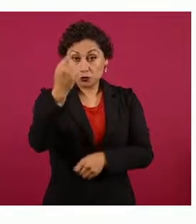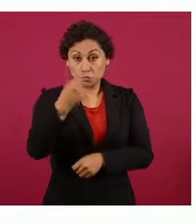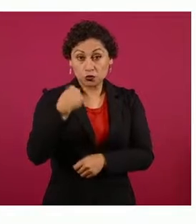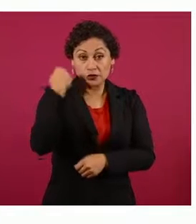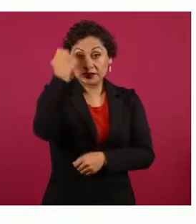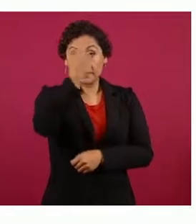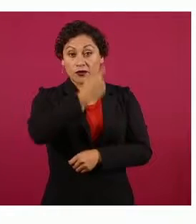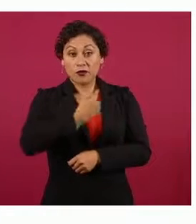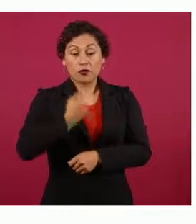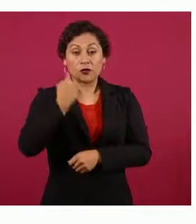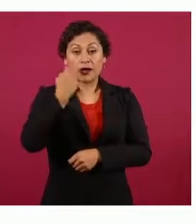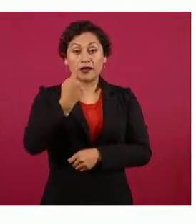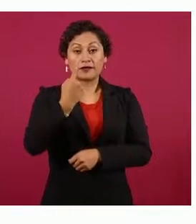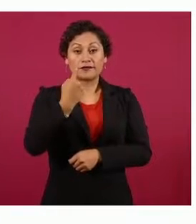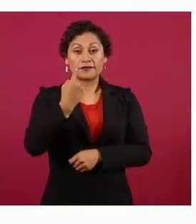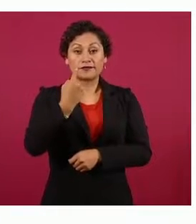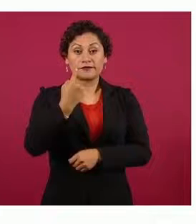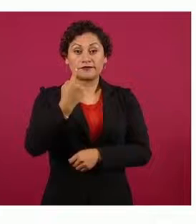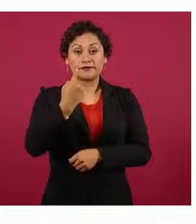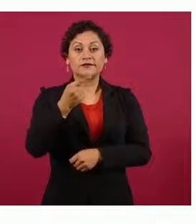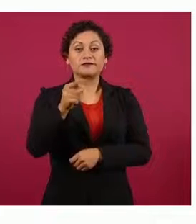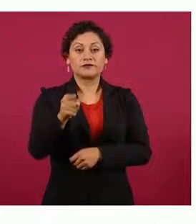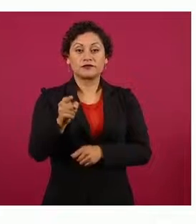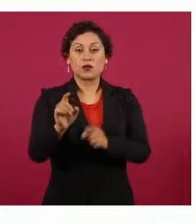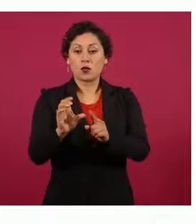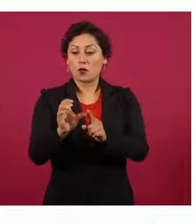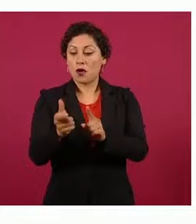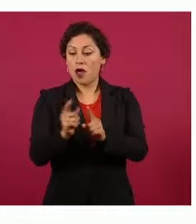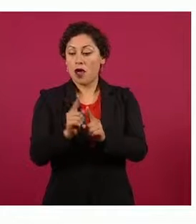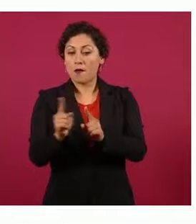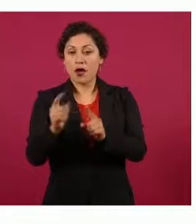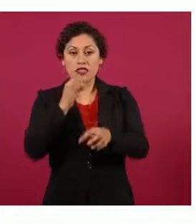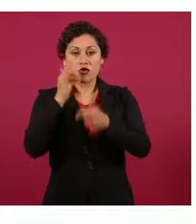y hay cuatro noticieros